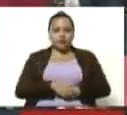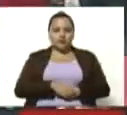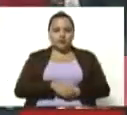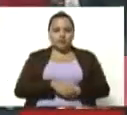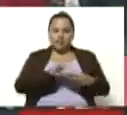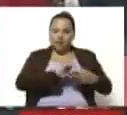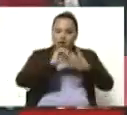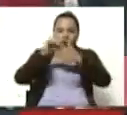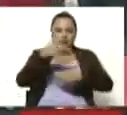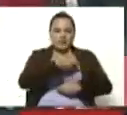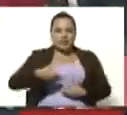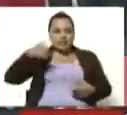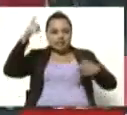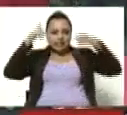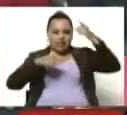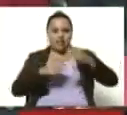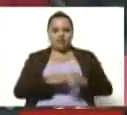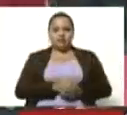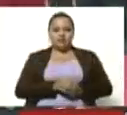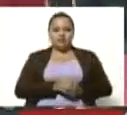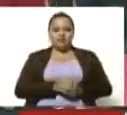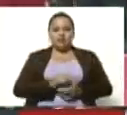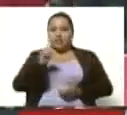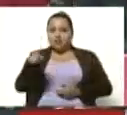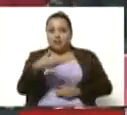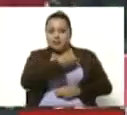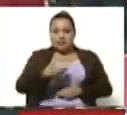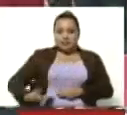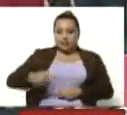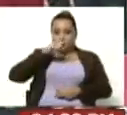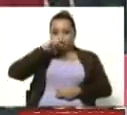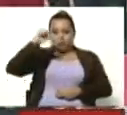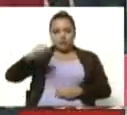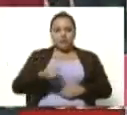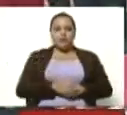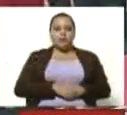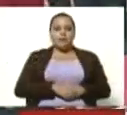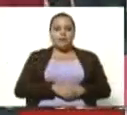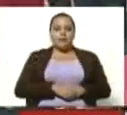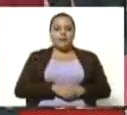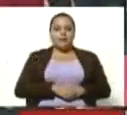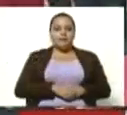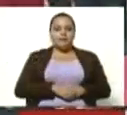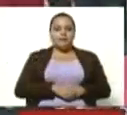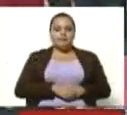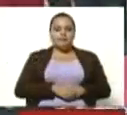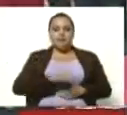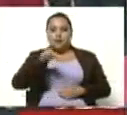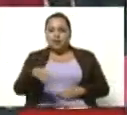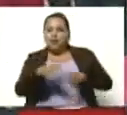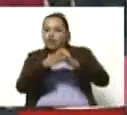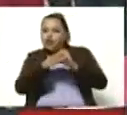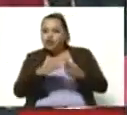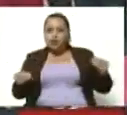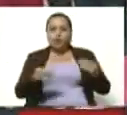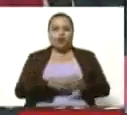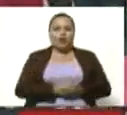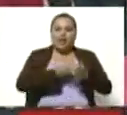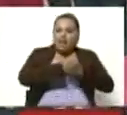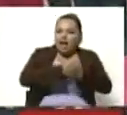Chávez el partido el presidente Nicolás Maduro el partido de todos los que